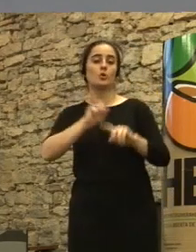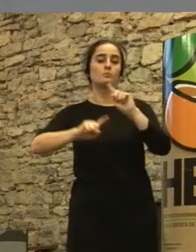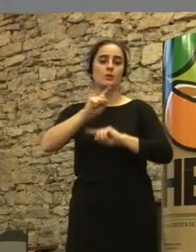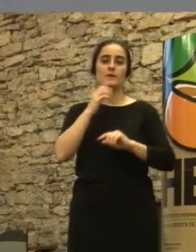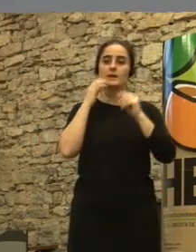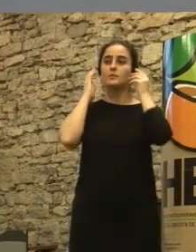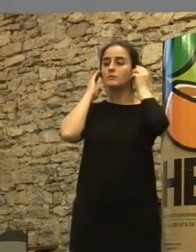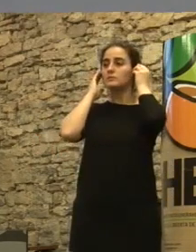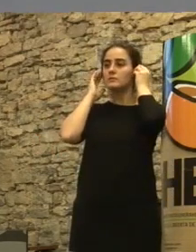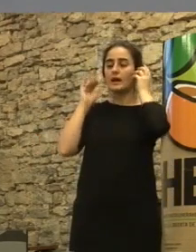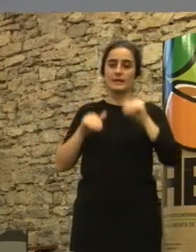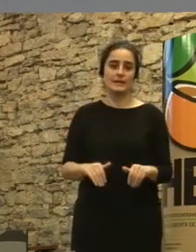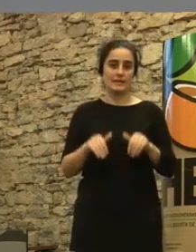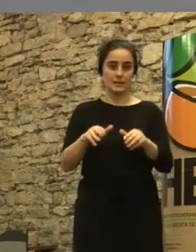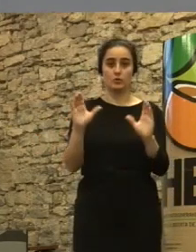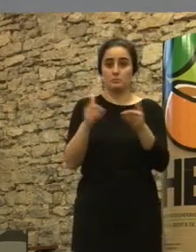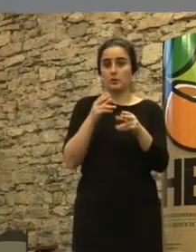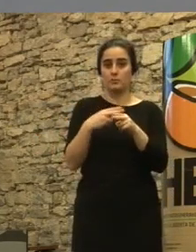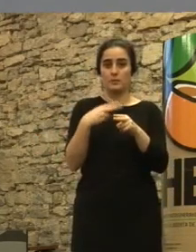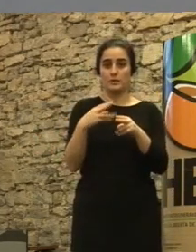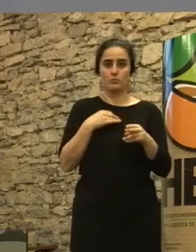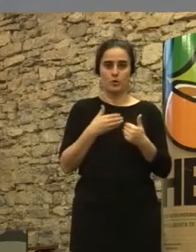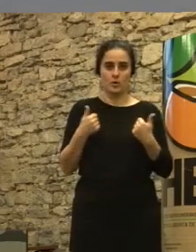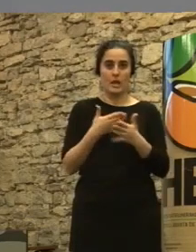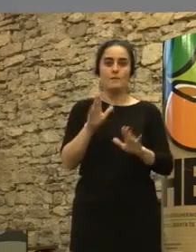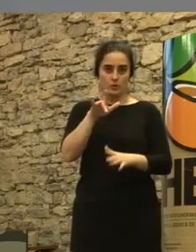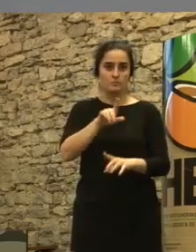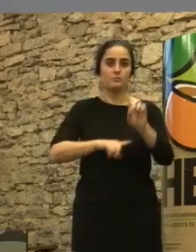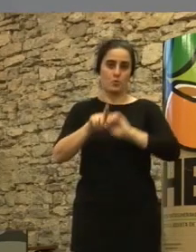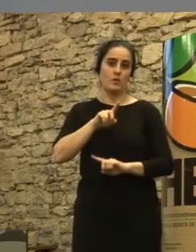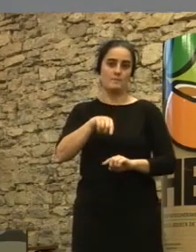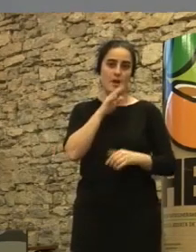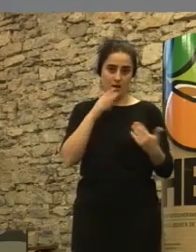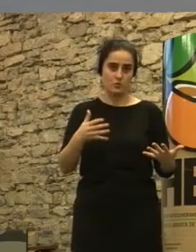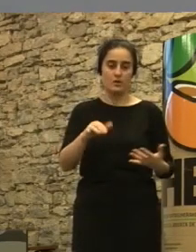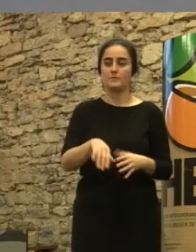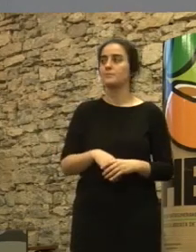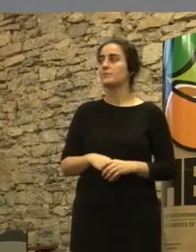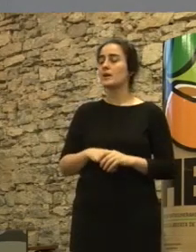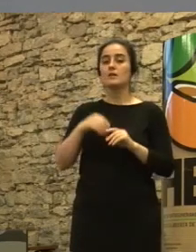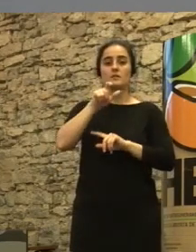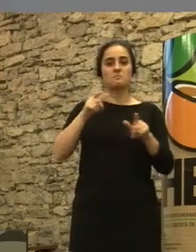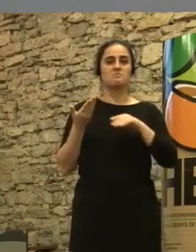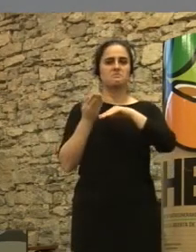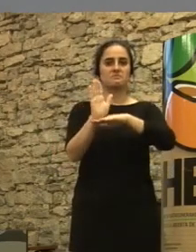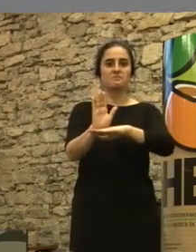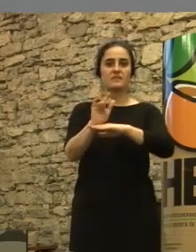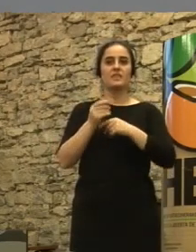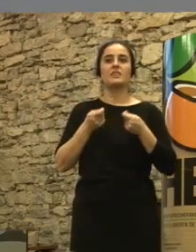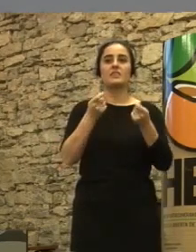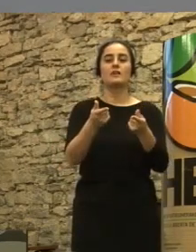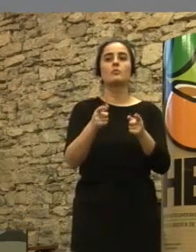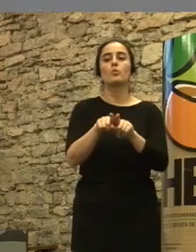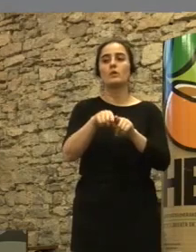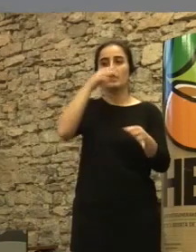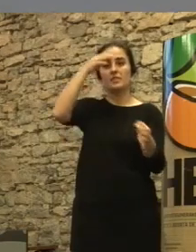lo tenemos, un candidato de un partido político, podía ser cualquiera, pero es un problema que tenemos ahora. Y son estos señores representantes que dan datos falsos uno